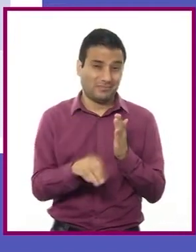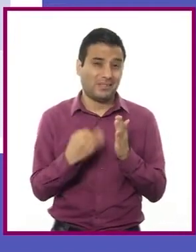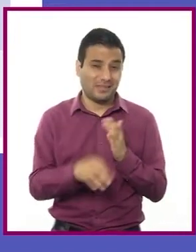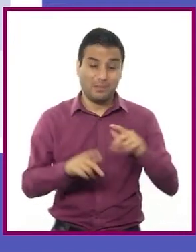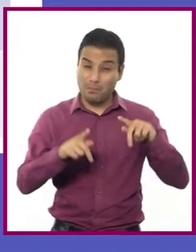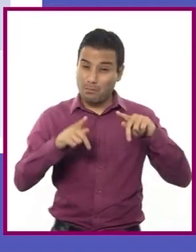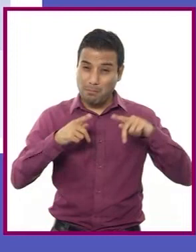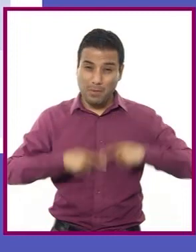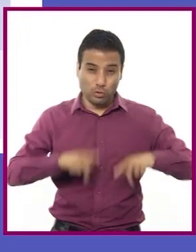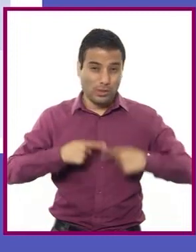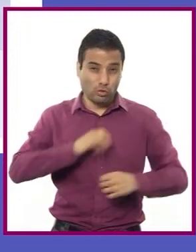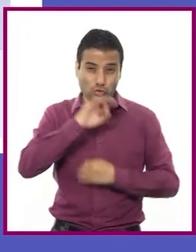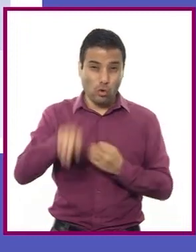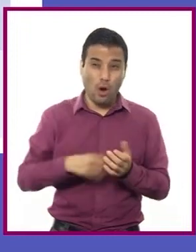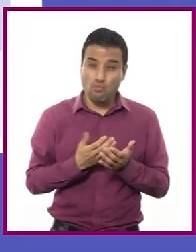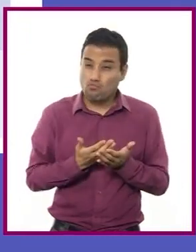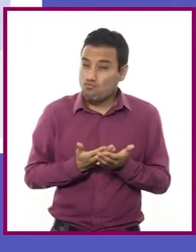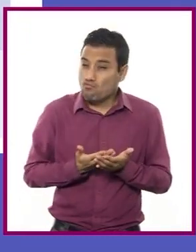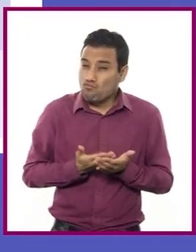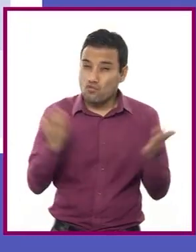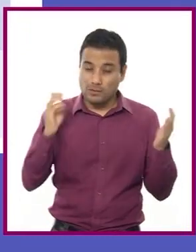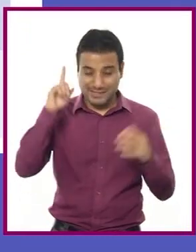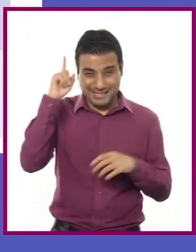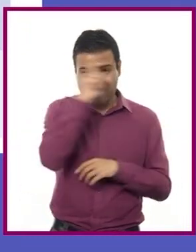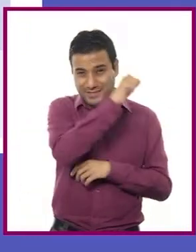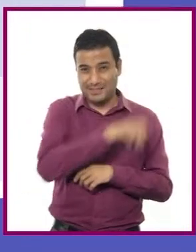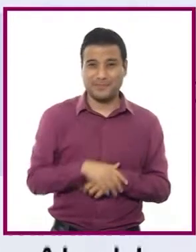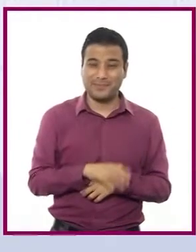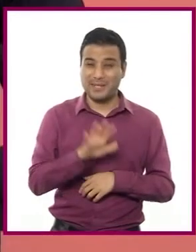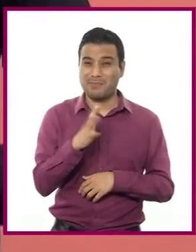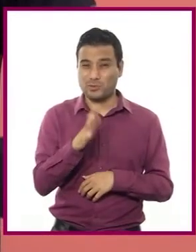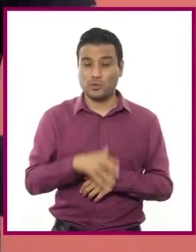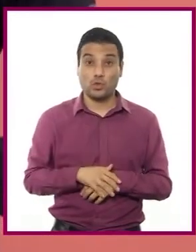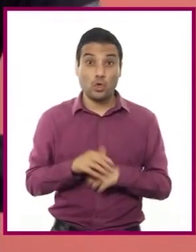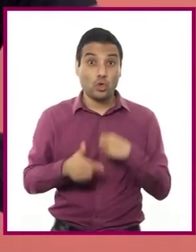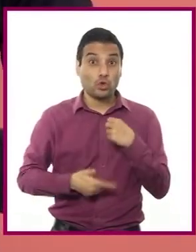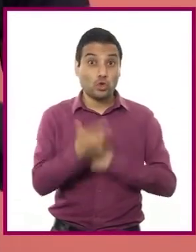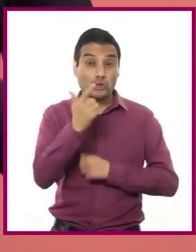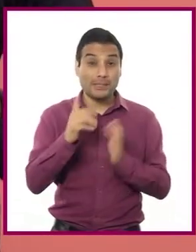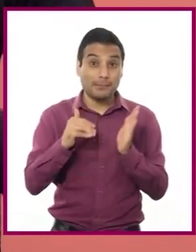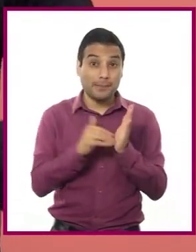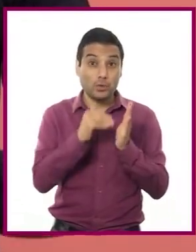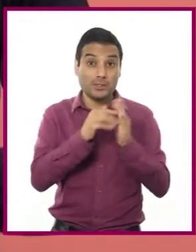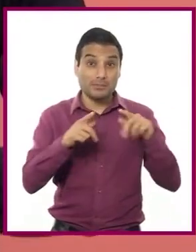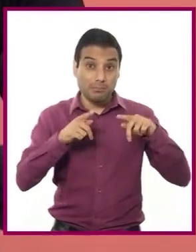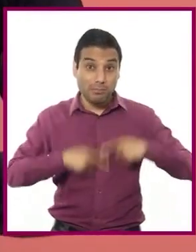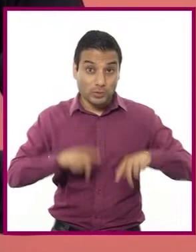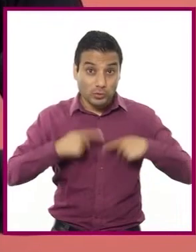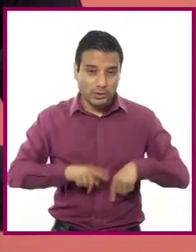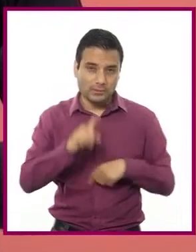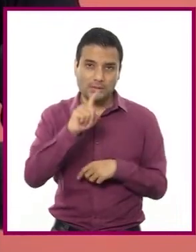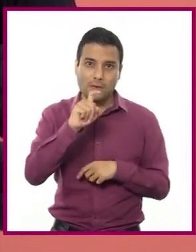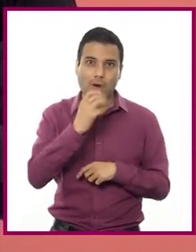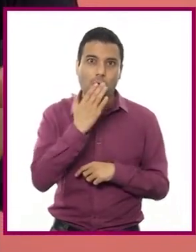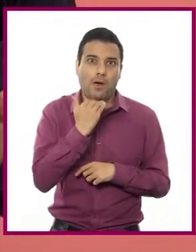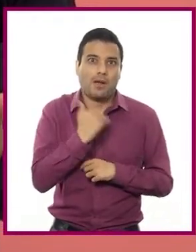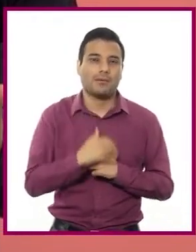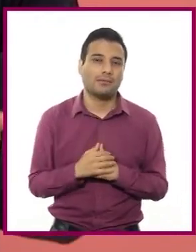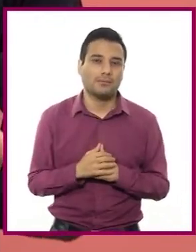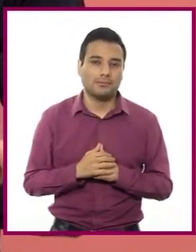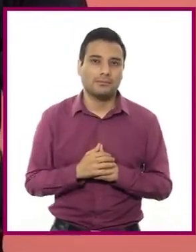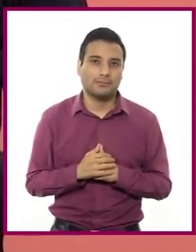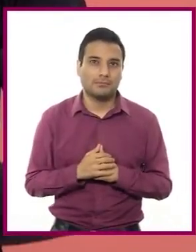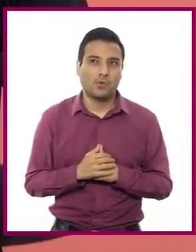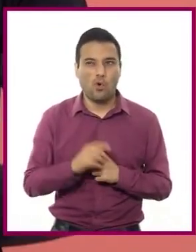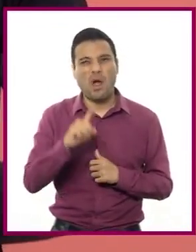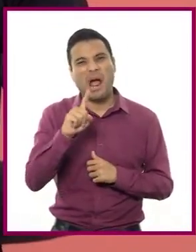la población del país. Se calcula que más de 12 millones de personas no tienen acceso al agua o es de